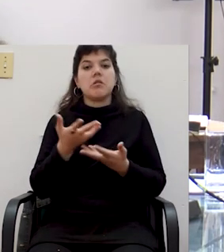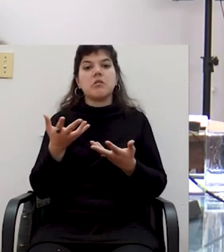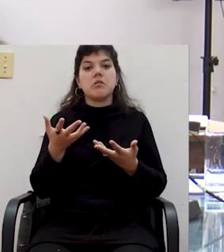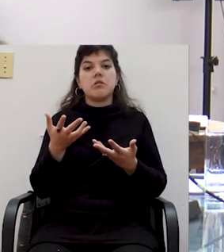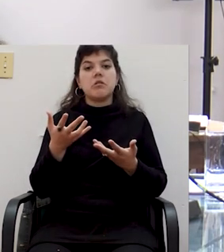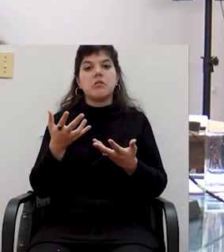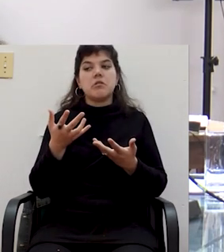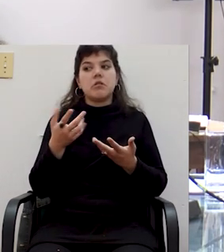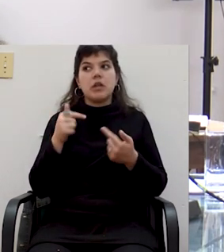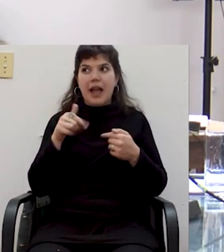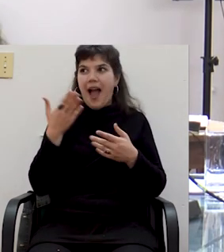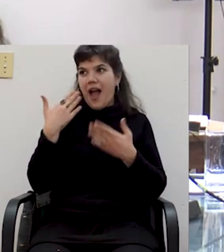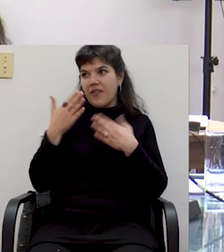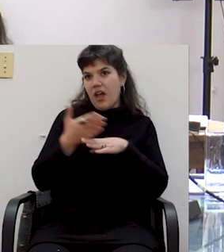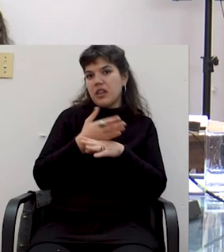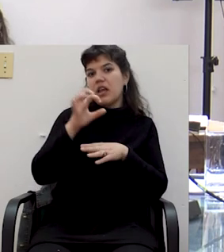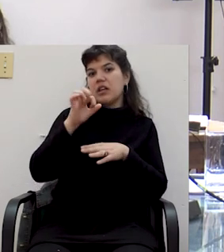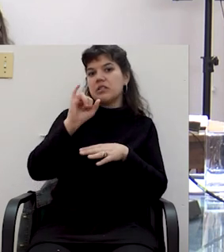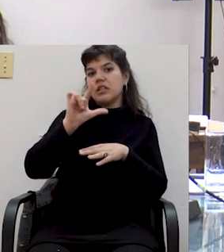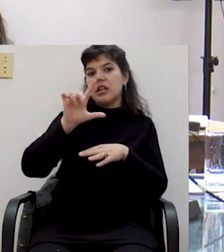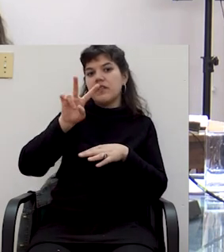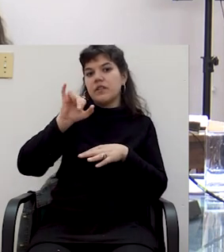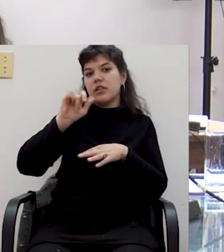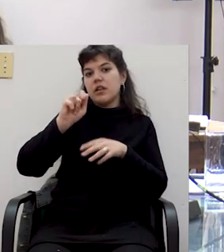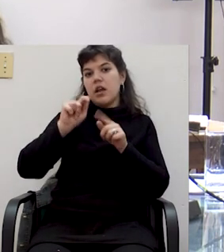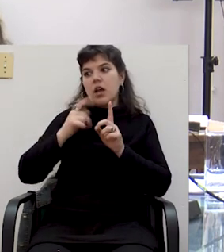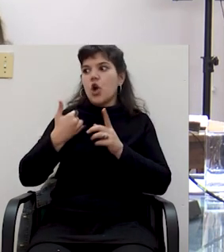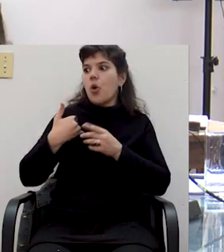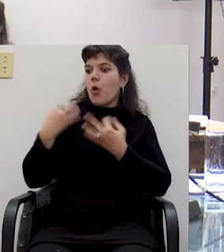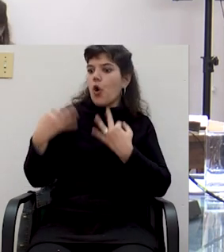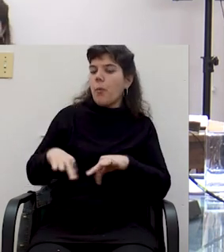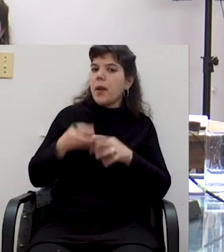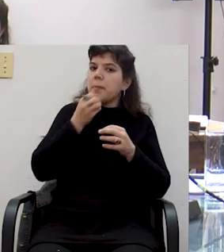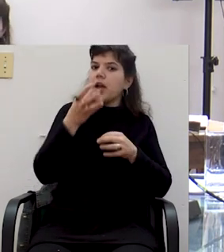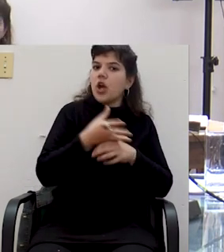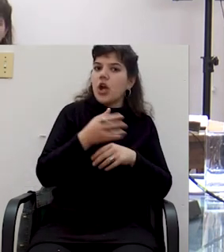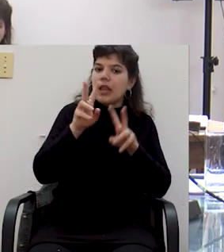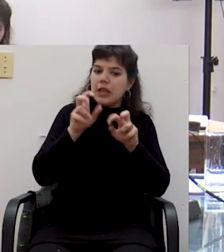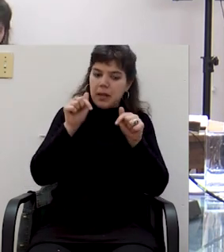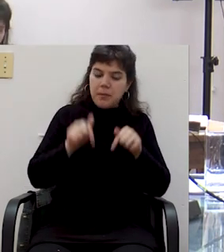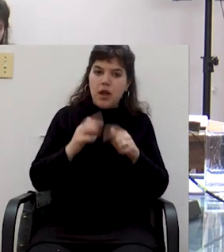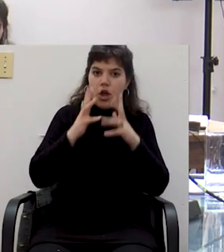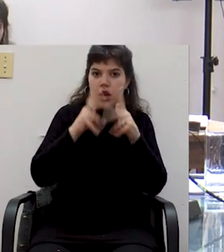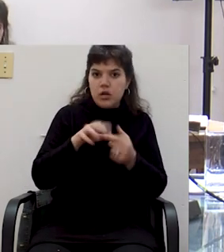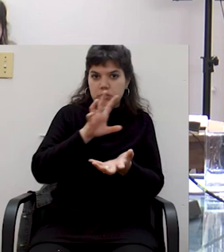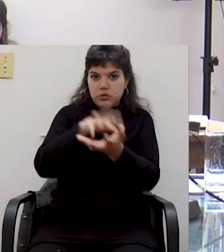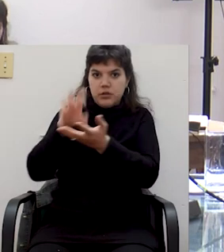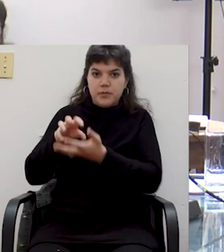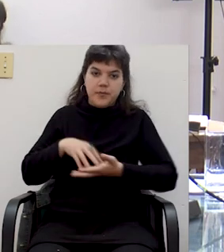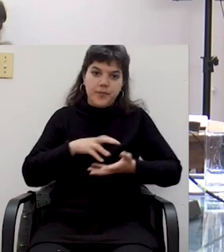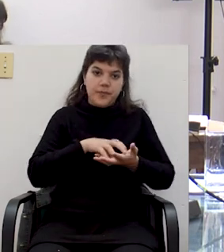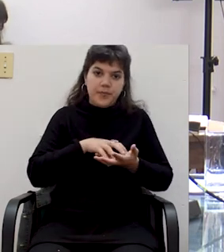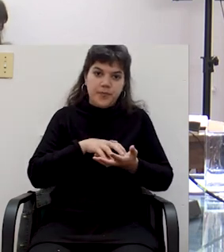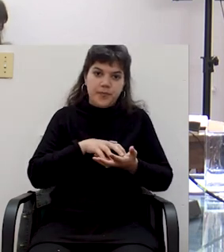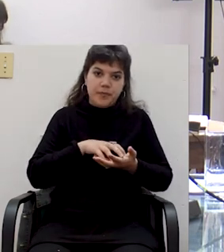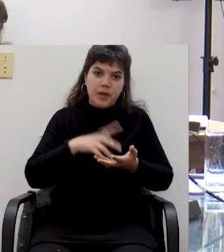y en la línea de lo que dice Silvia también, inclusive en pos de cumplir mejor con los propósitos que tenemos en esta organización, como que la invitación es a